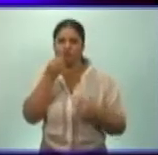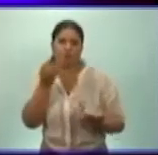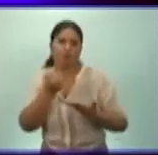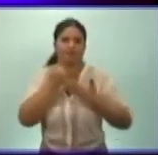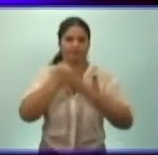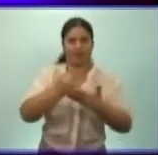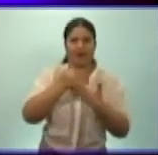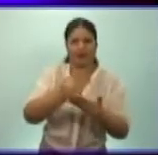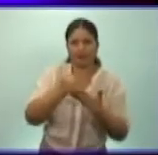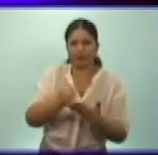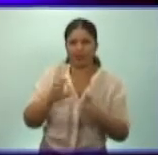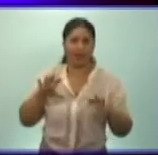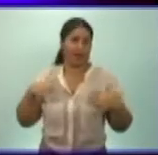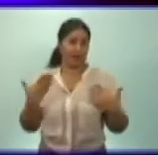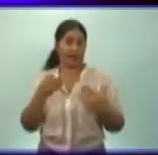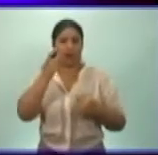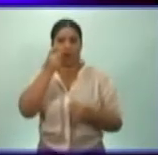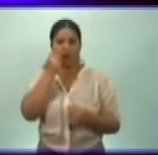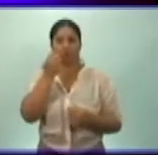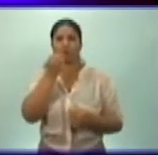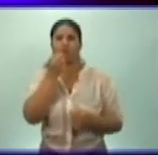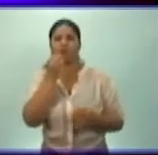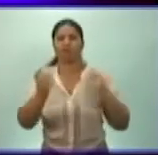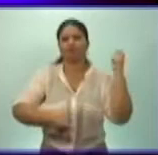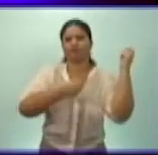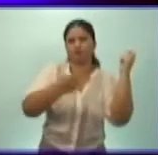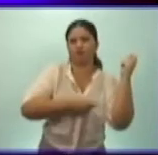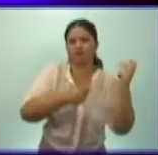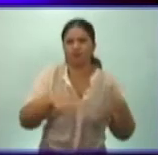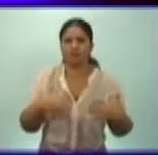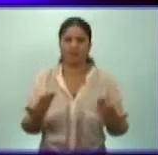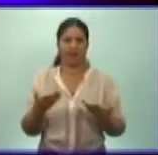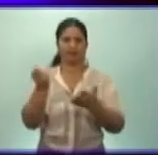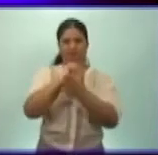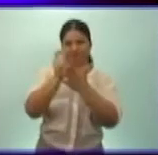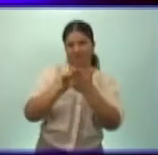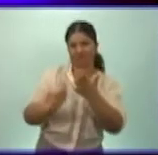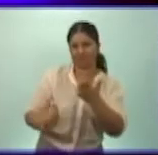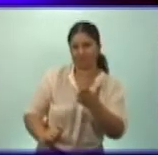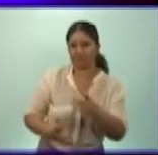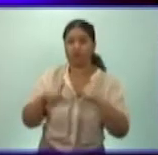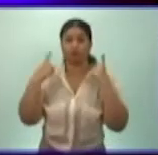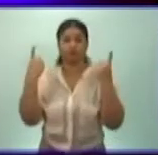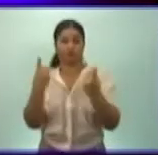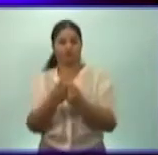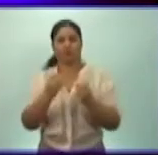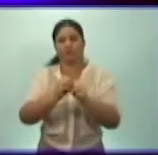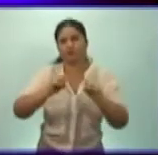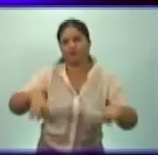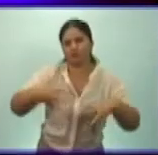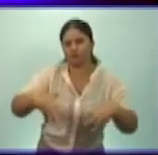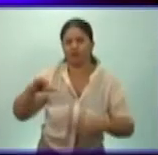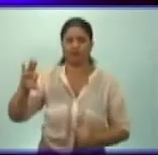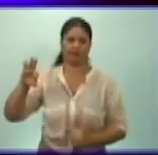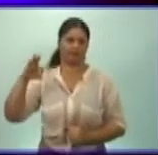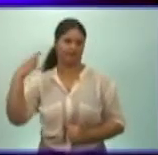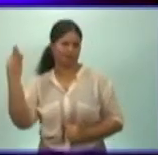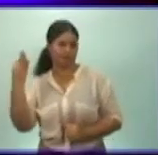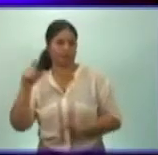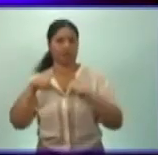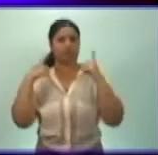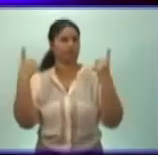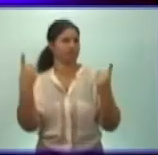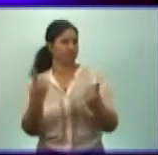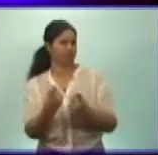problemas. No contar la historia como los narradores, ni expresar sus sentimientos ante la realidad como los poetas barrocos, por